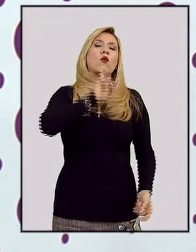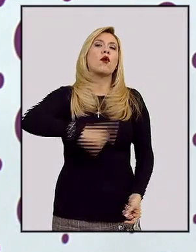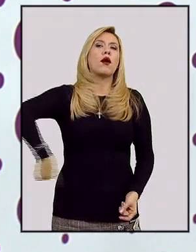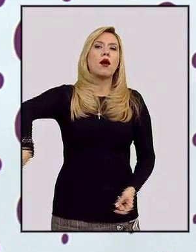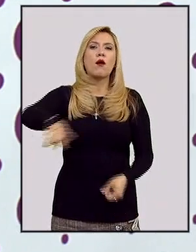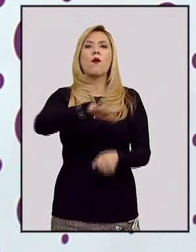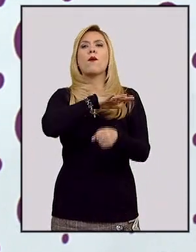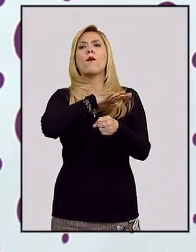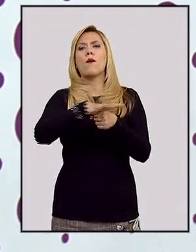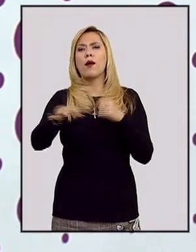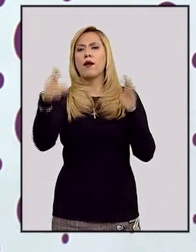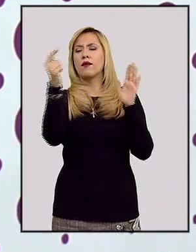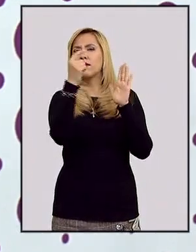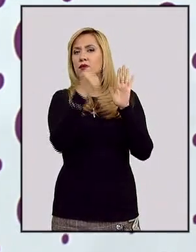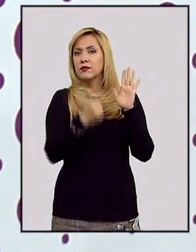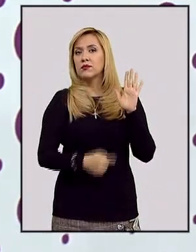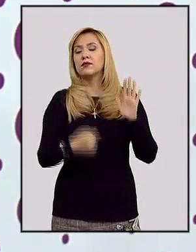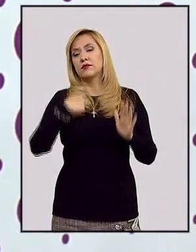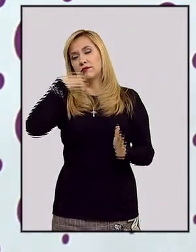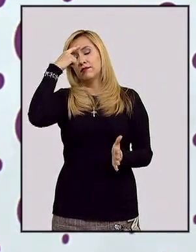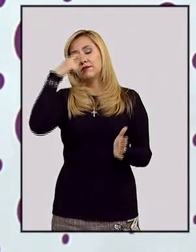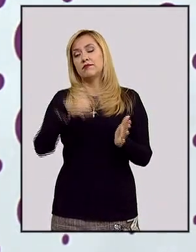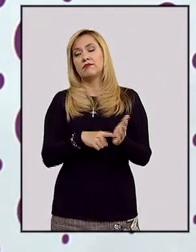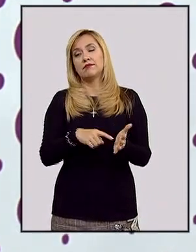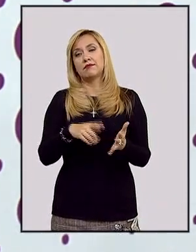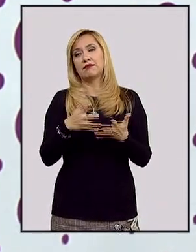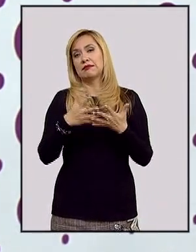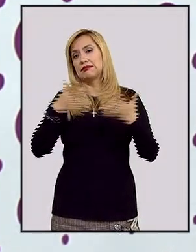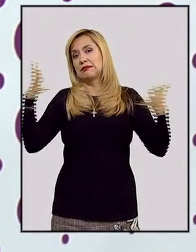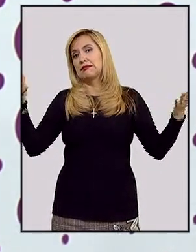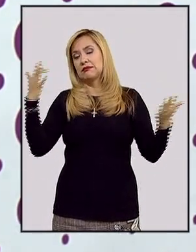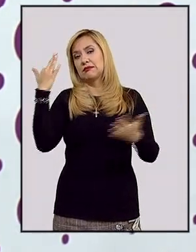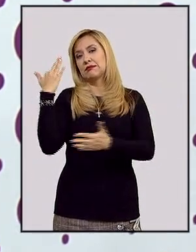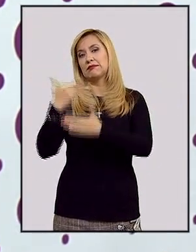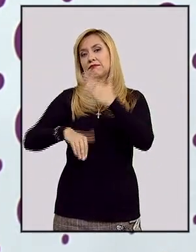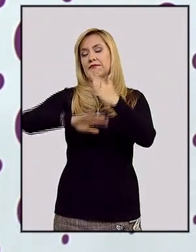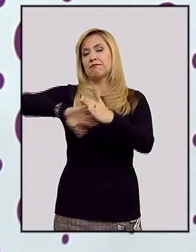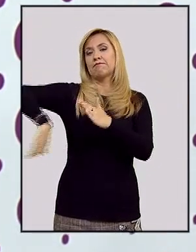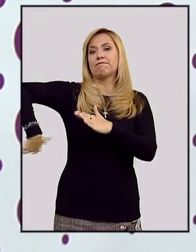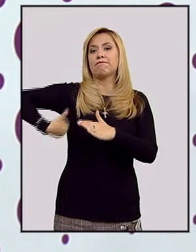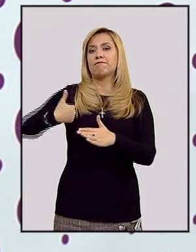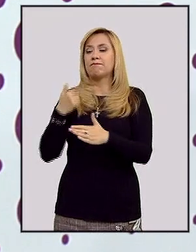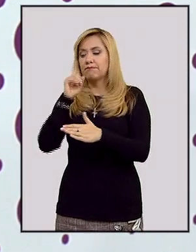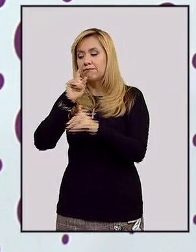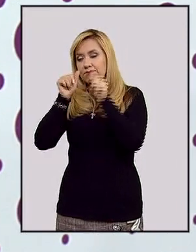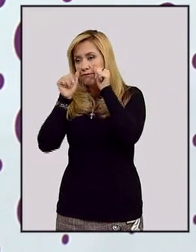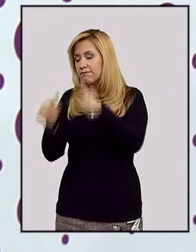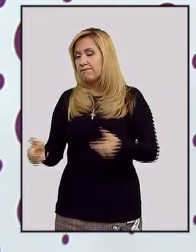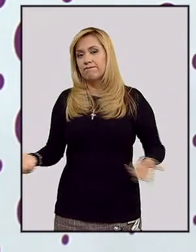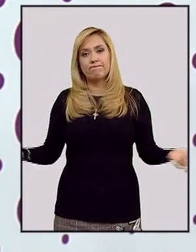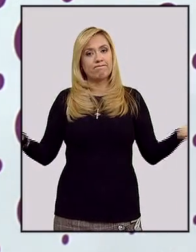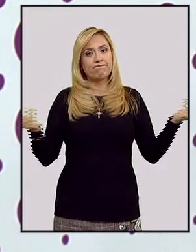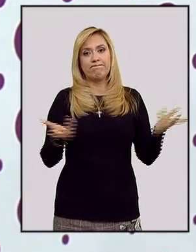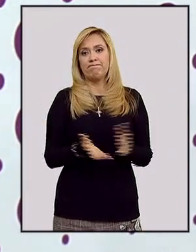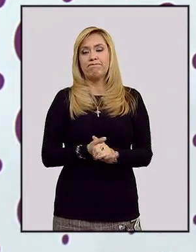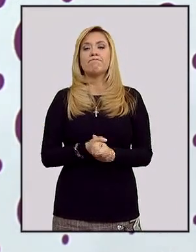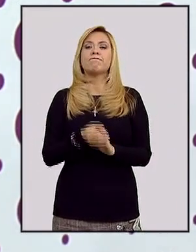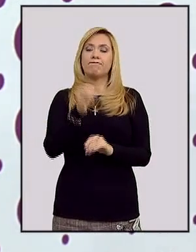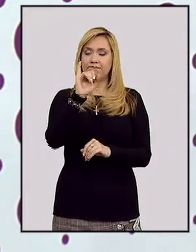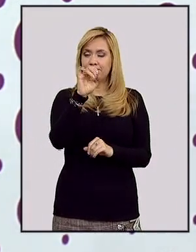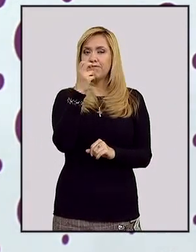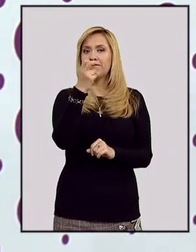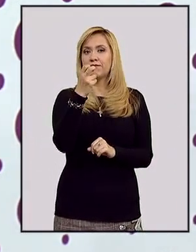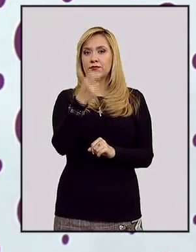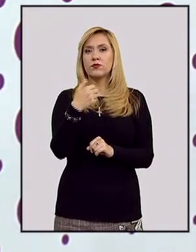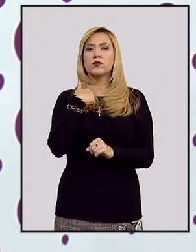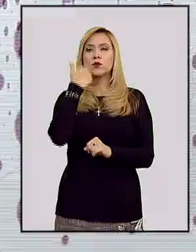sus mecanismos? Creo que también esa es como una de las grandes deudas que tenemos con las mujeres durante este proceso. Por supuesto, y yo